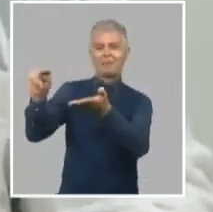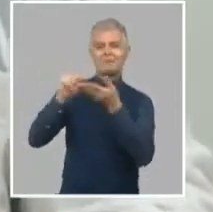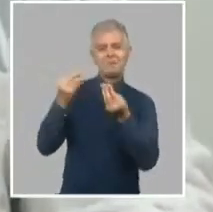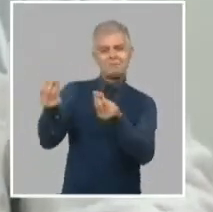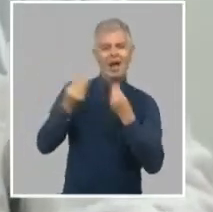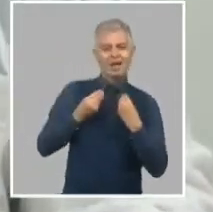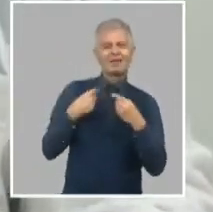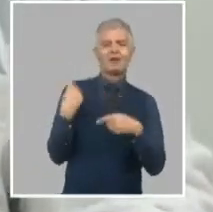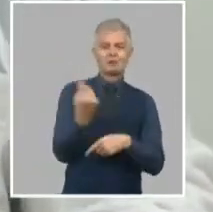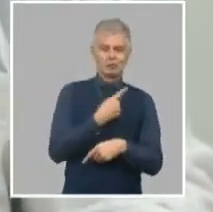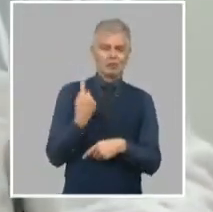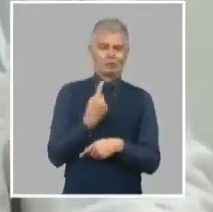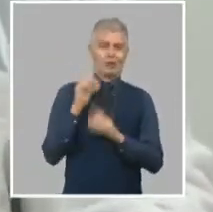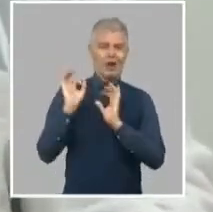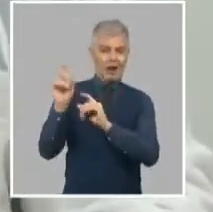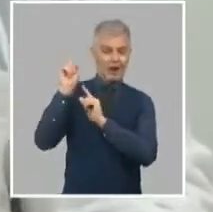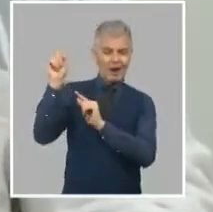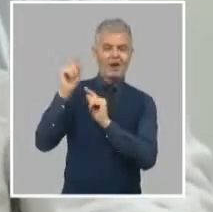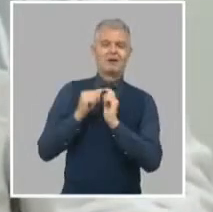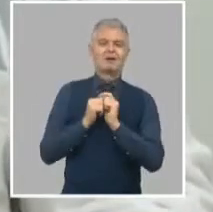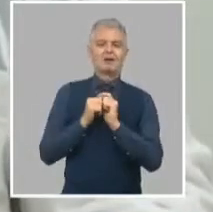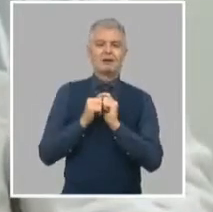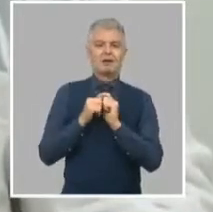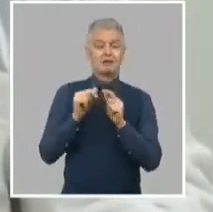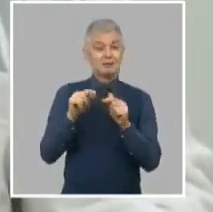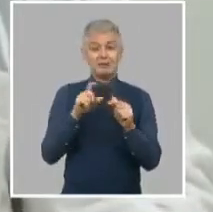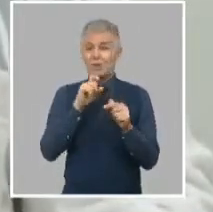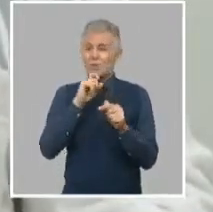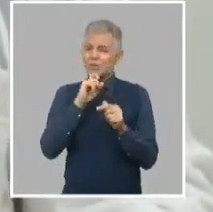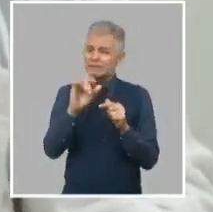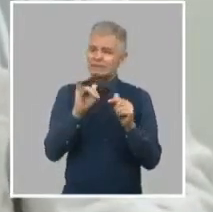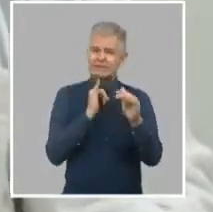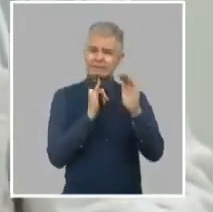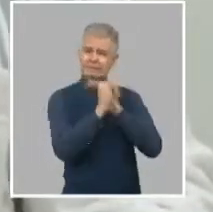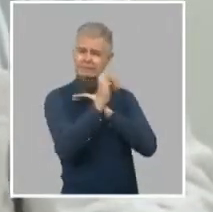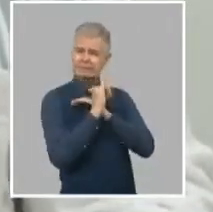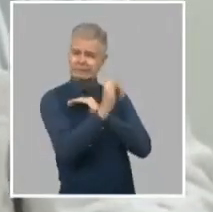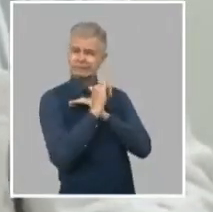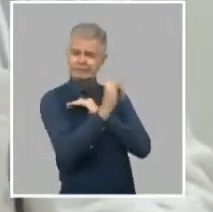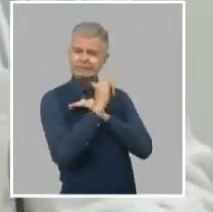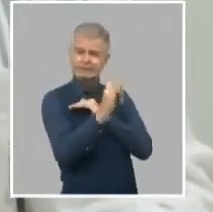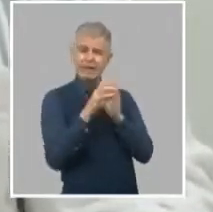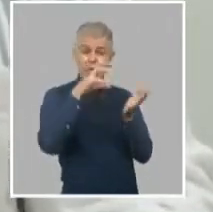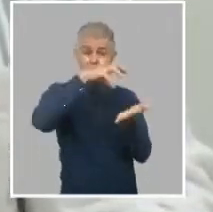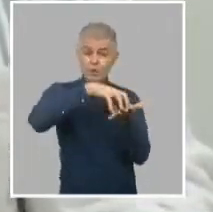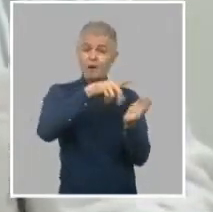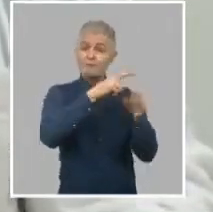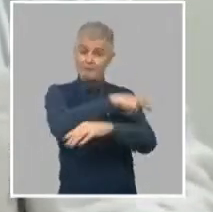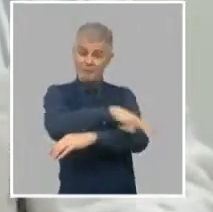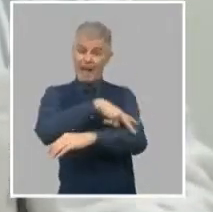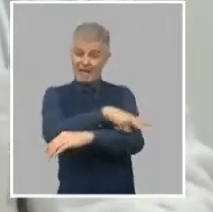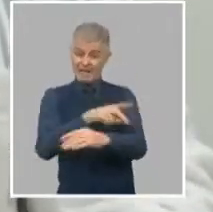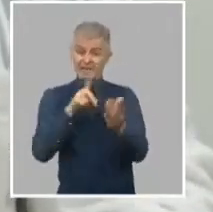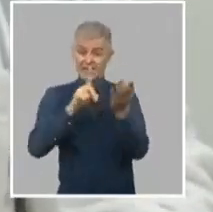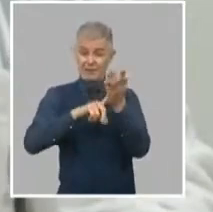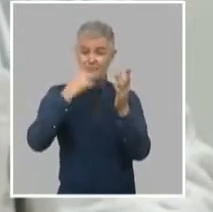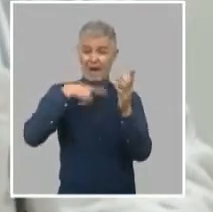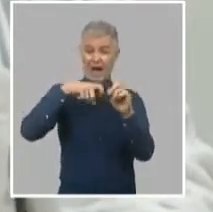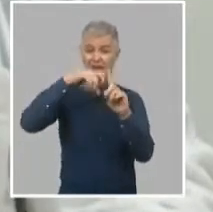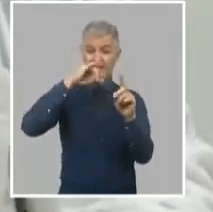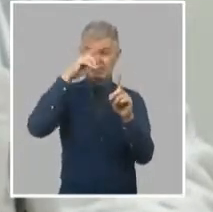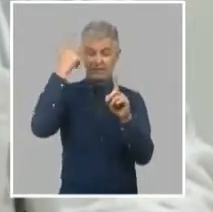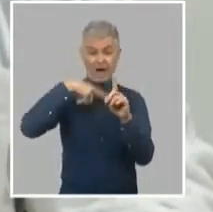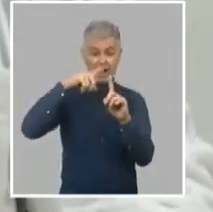en el lugar más recóndito de la geografía pakistaní, las postales de Fidel, su